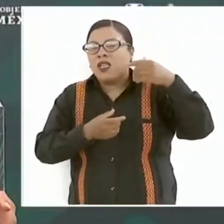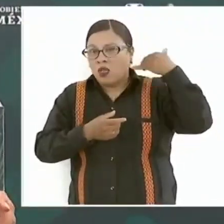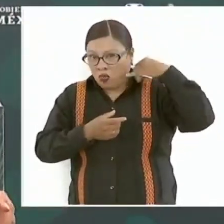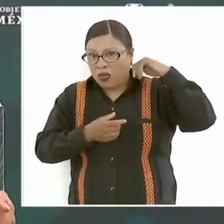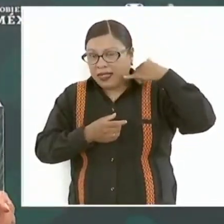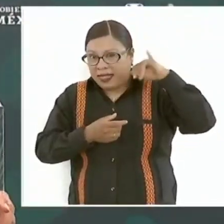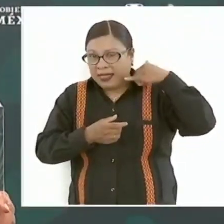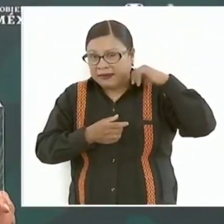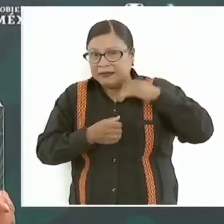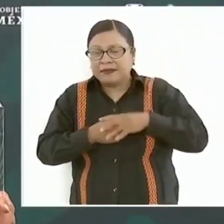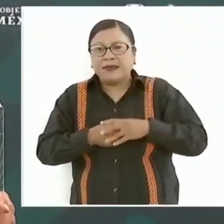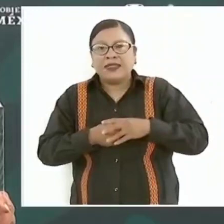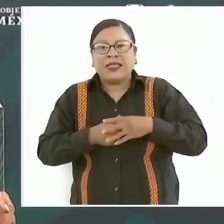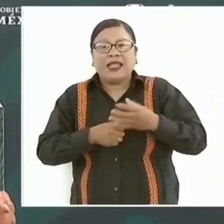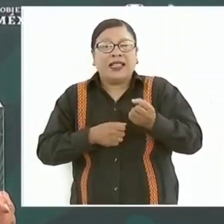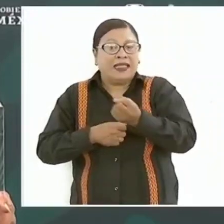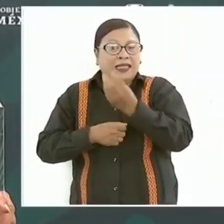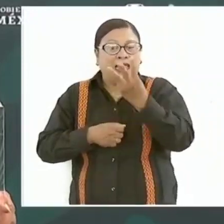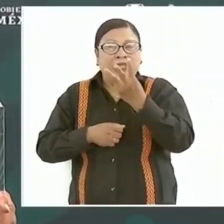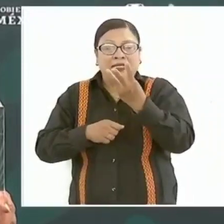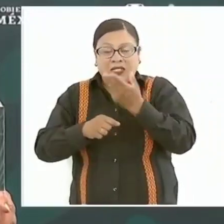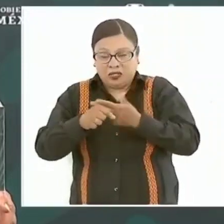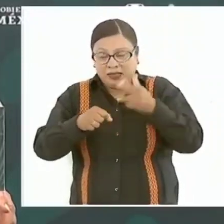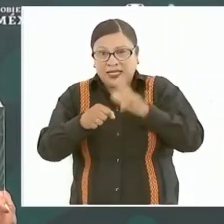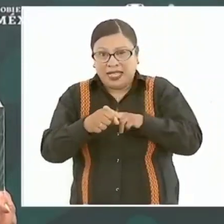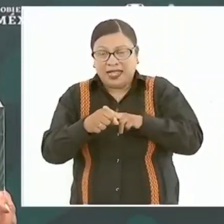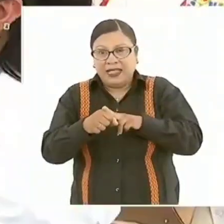de 3 hospitales del IMSS Bienestar,